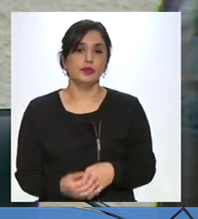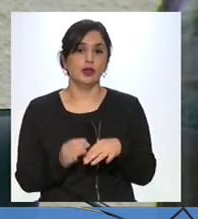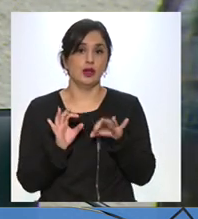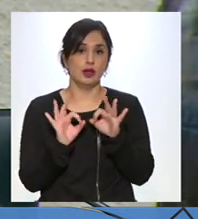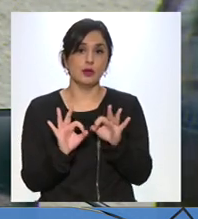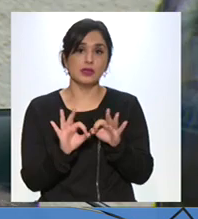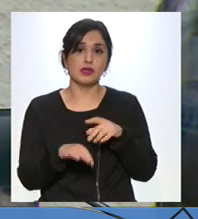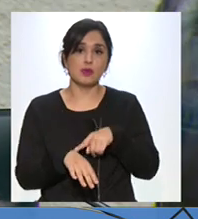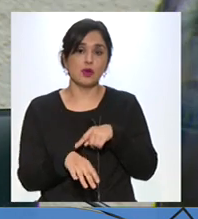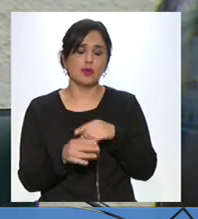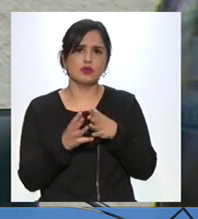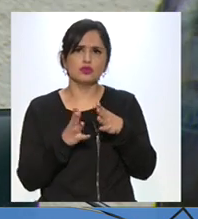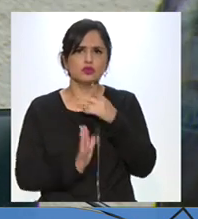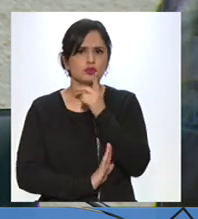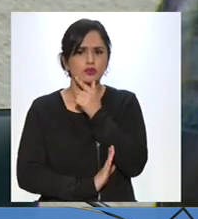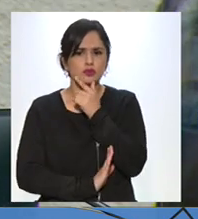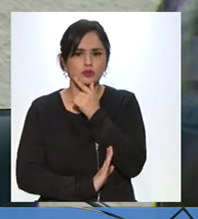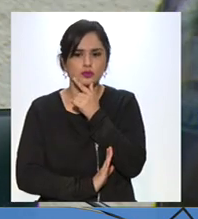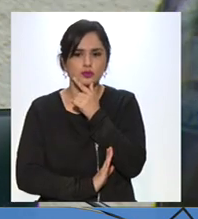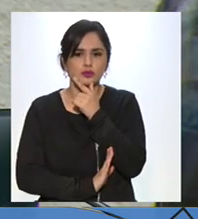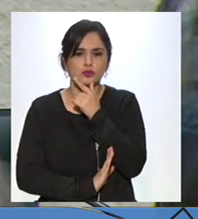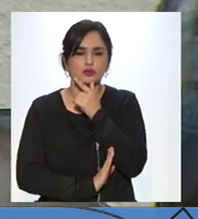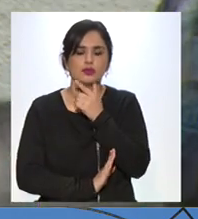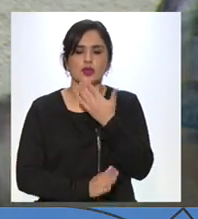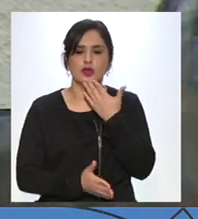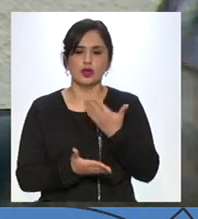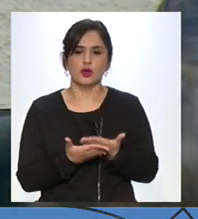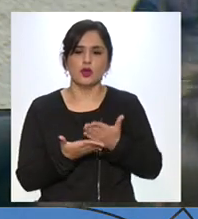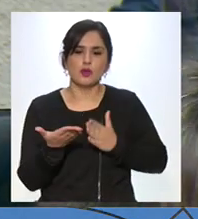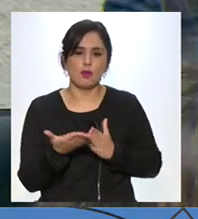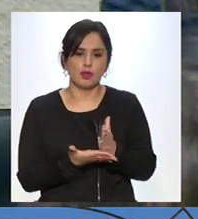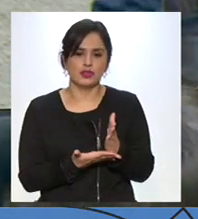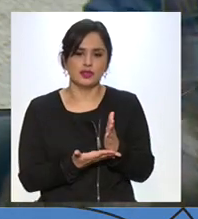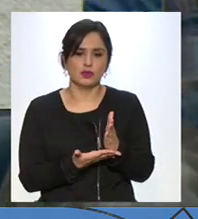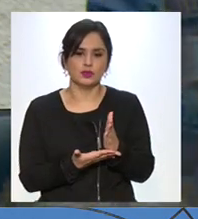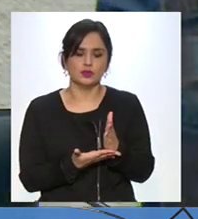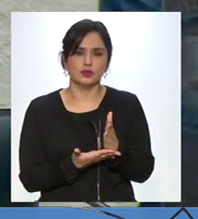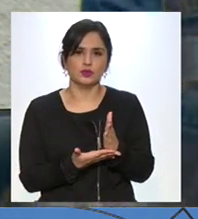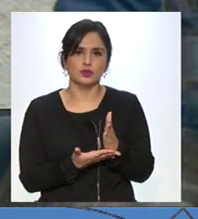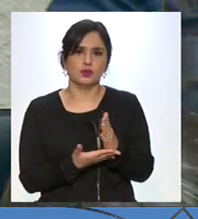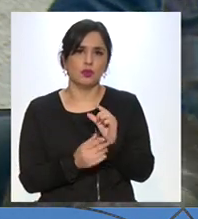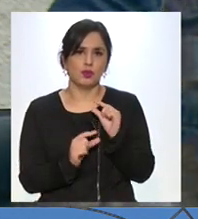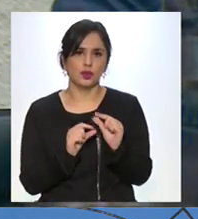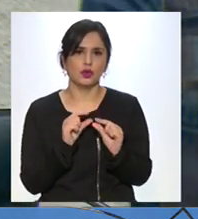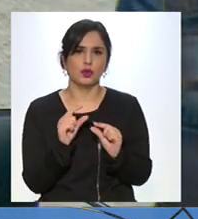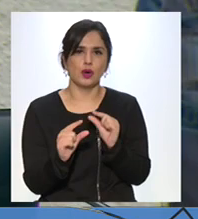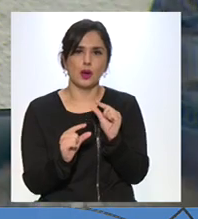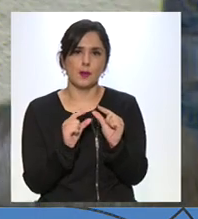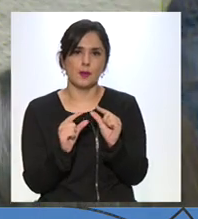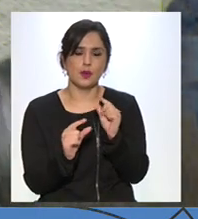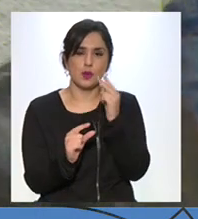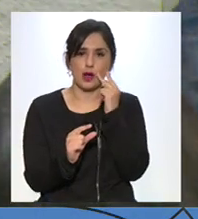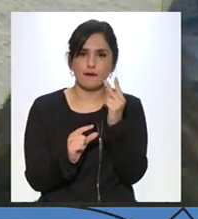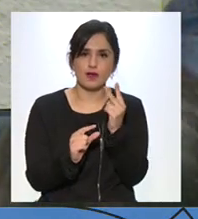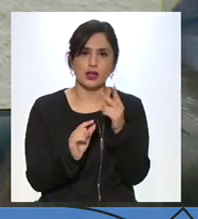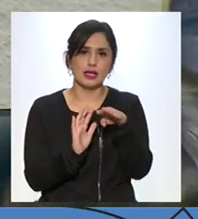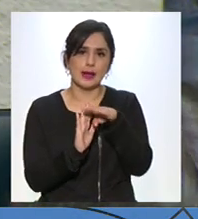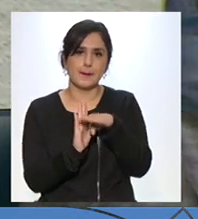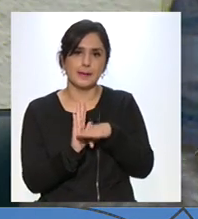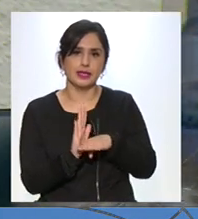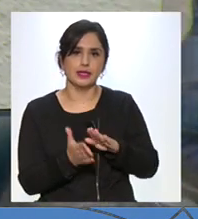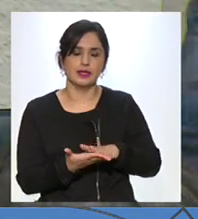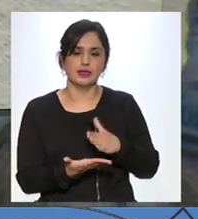particularmente en momentos de tanta incertidumbre y cuando comenzamos poco a poco a ver que las medidas